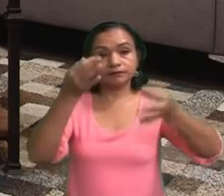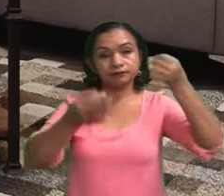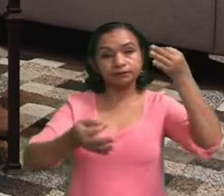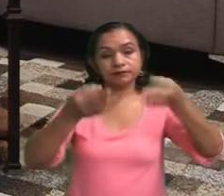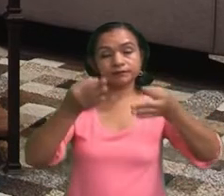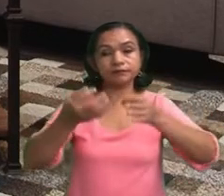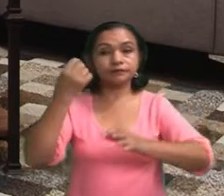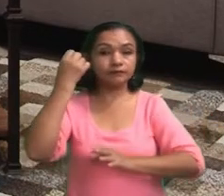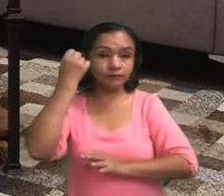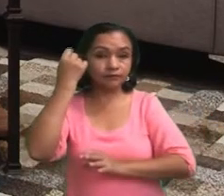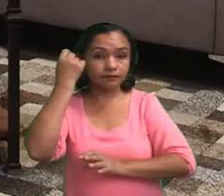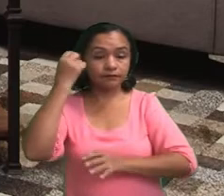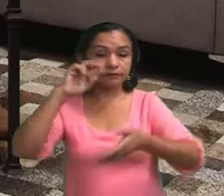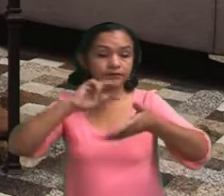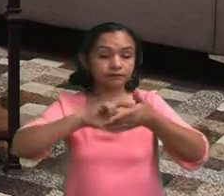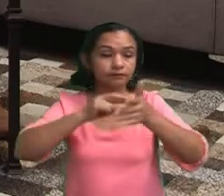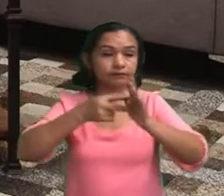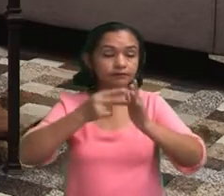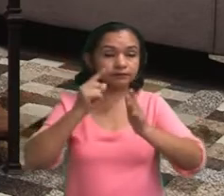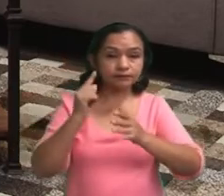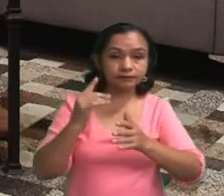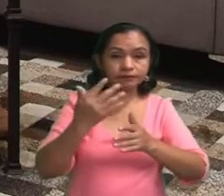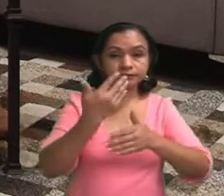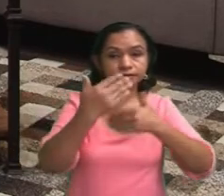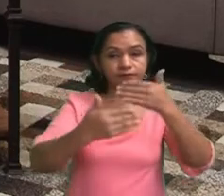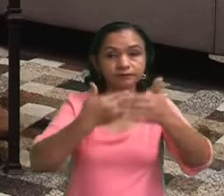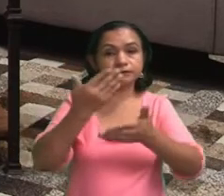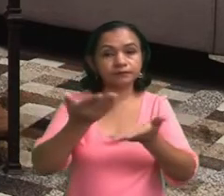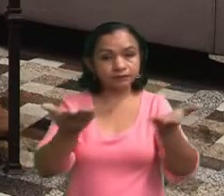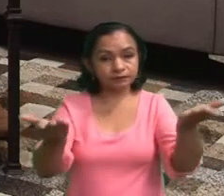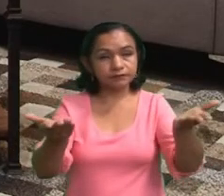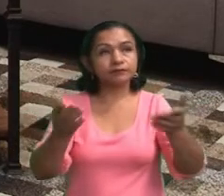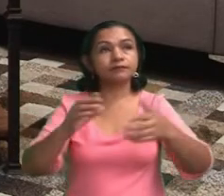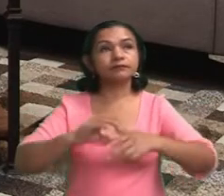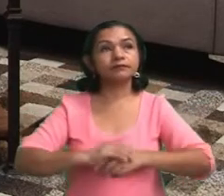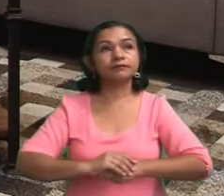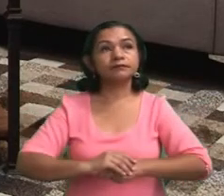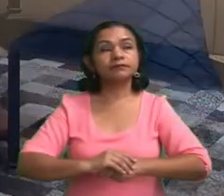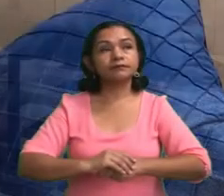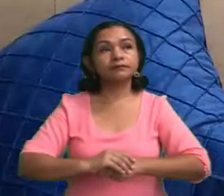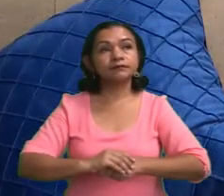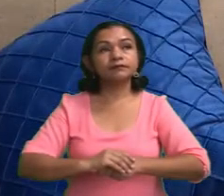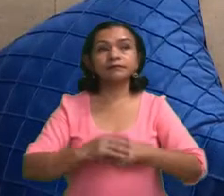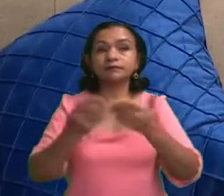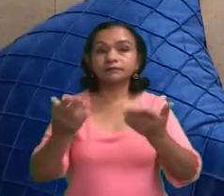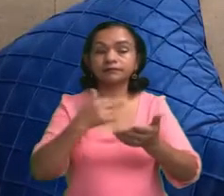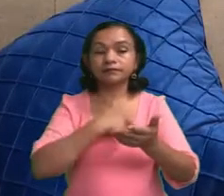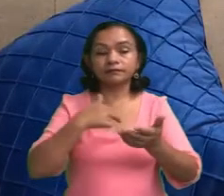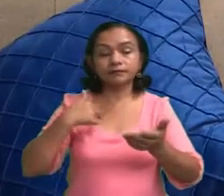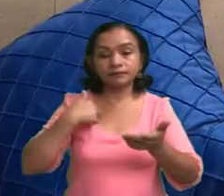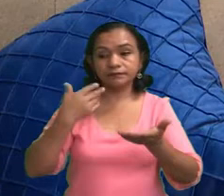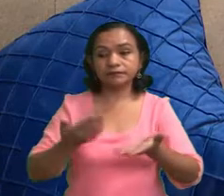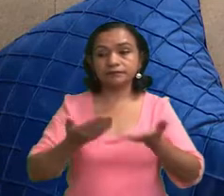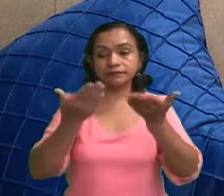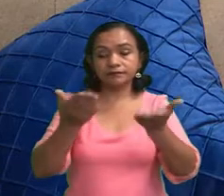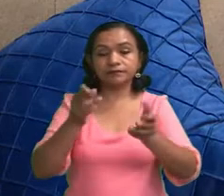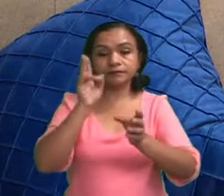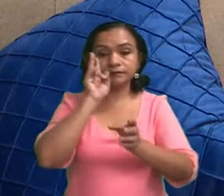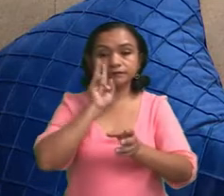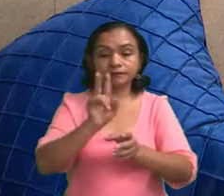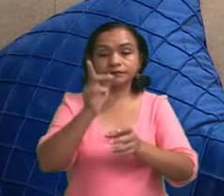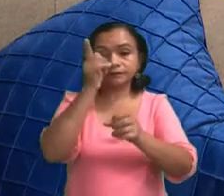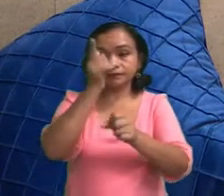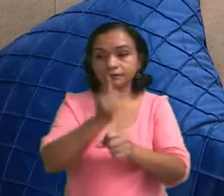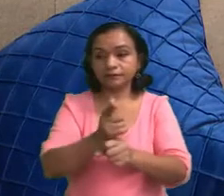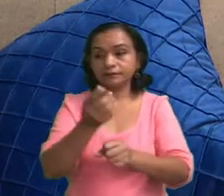lo que significó todo este proceso legislativo. ¿Le parece? ¿Lo presentamos? Claro que sí, perfecto. Entonces vamos a presentar el video de seguridad